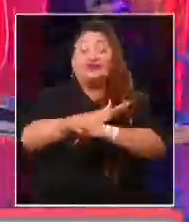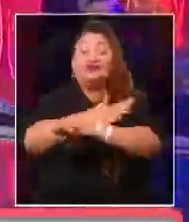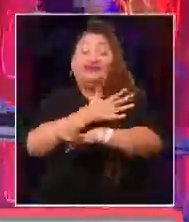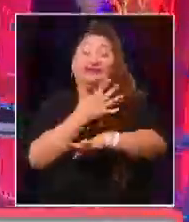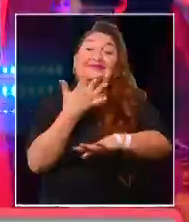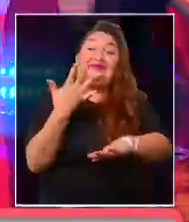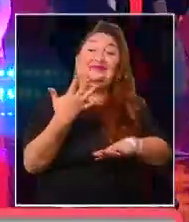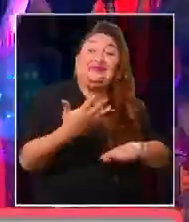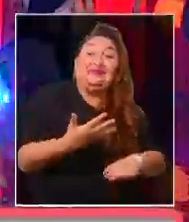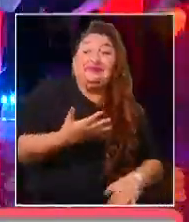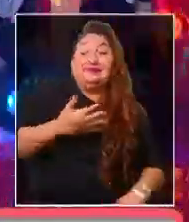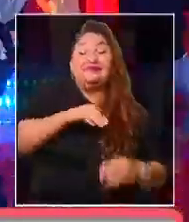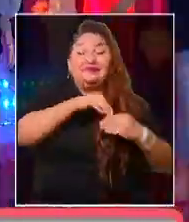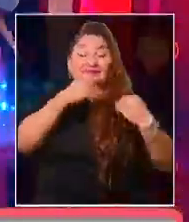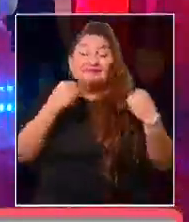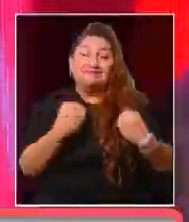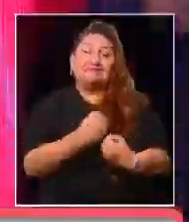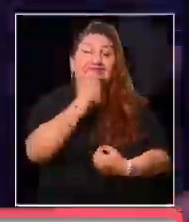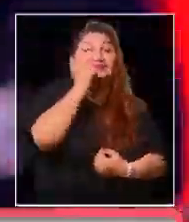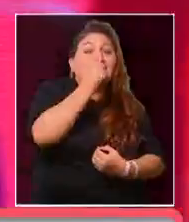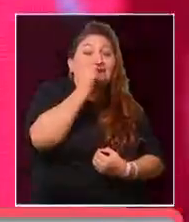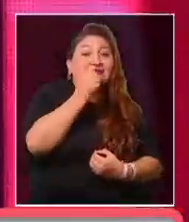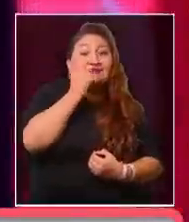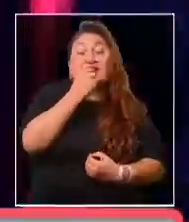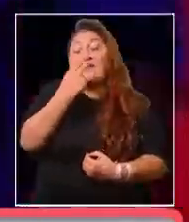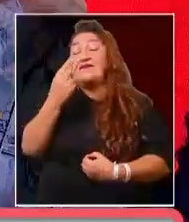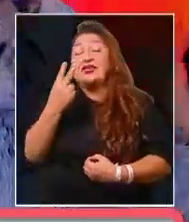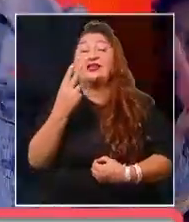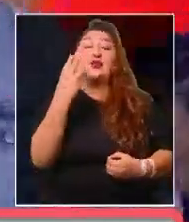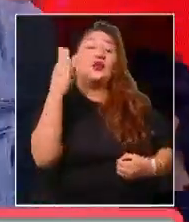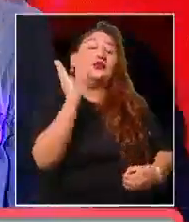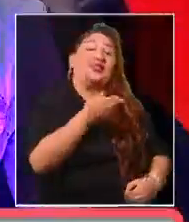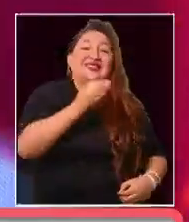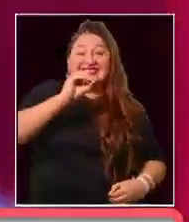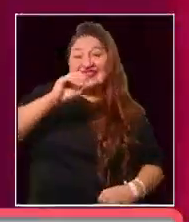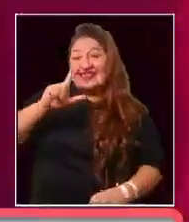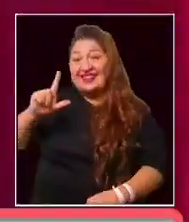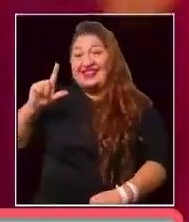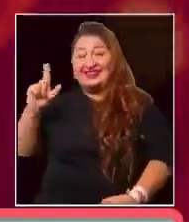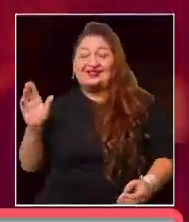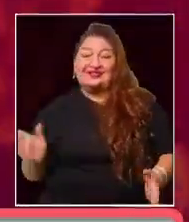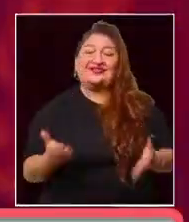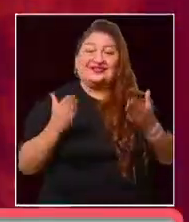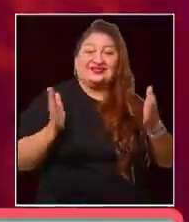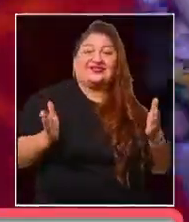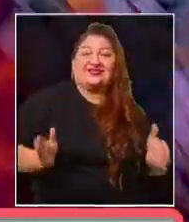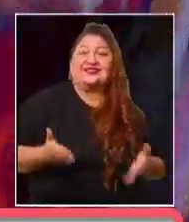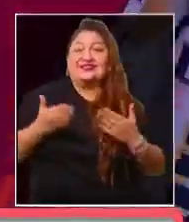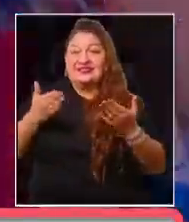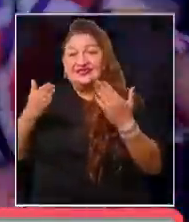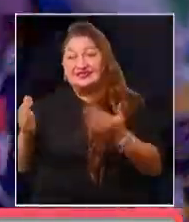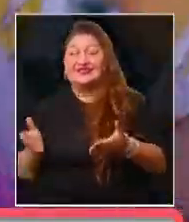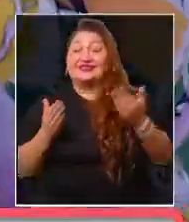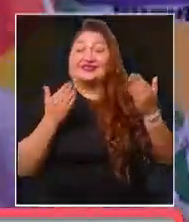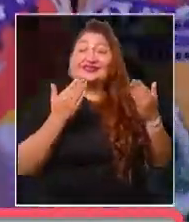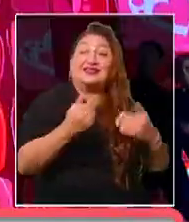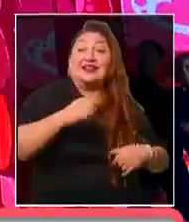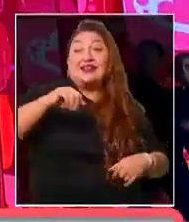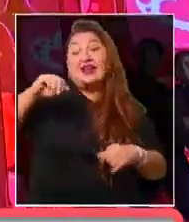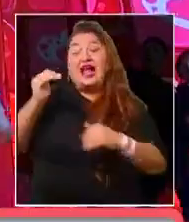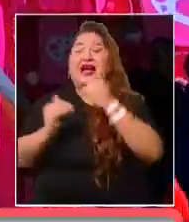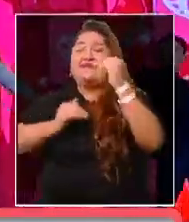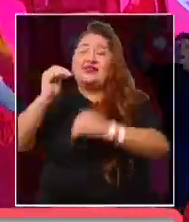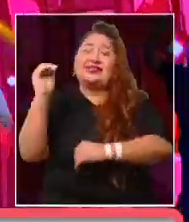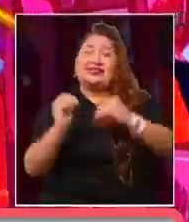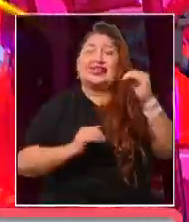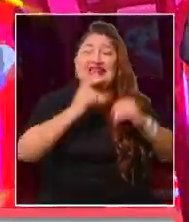Le meto corazón 24/7, yeah, puro orgullo, yeah. No dudes. El lunes a veces cuesta,